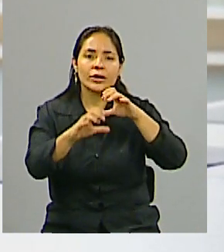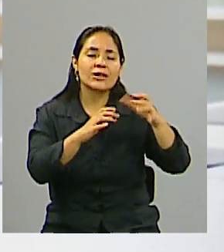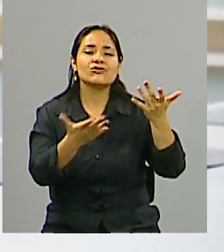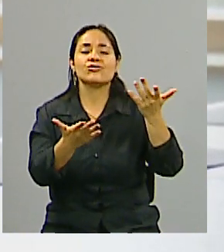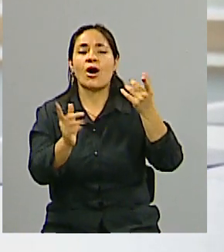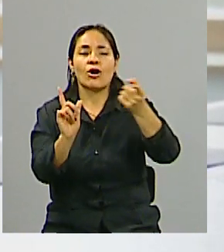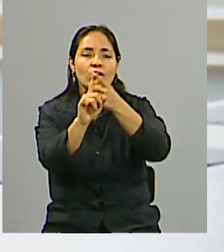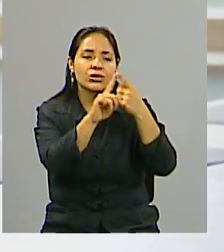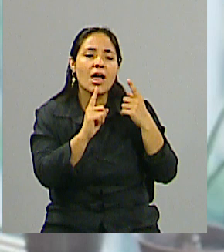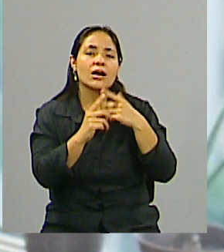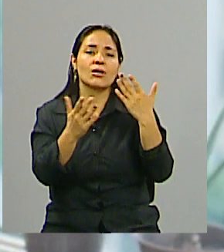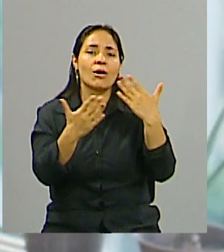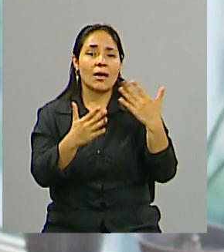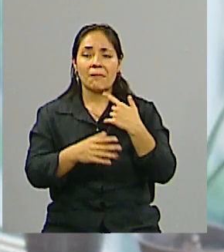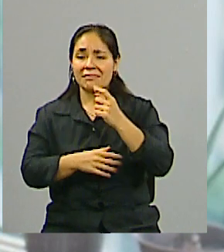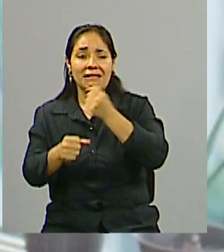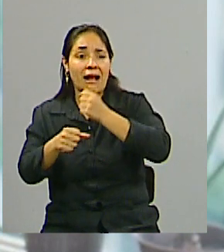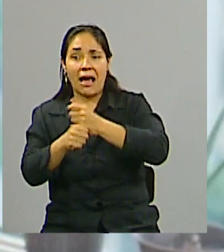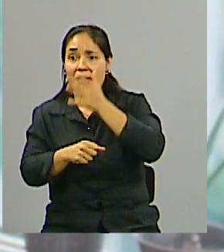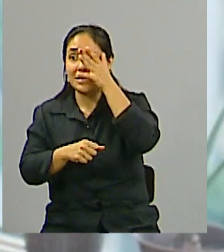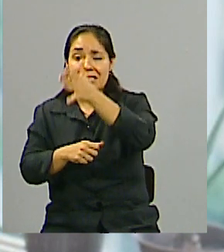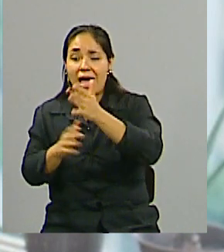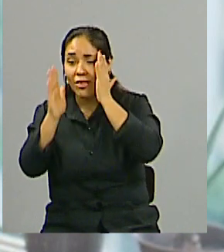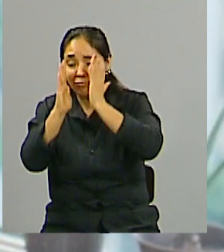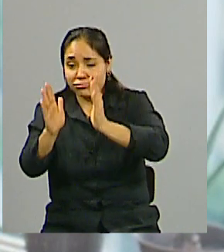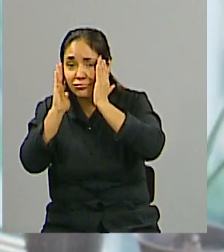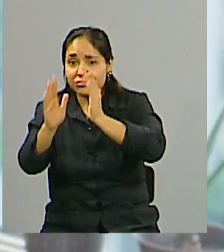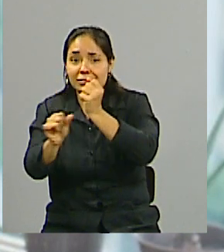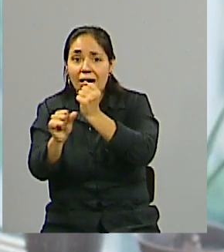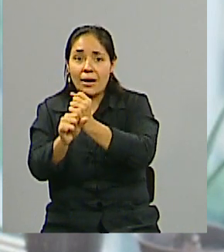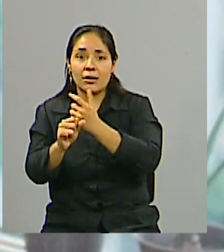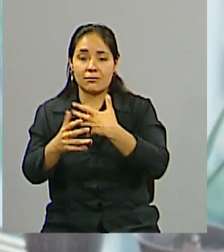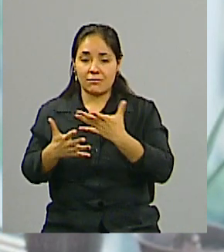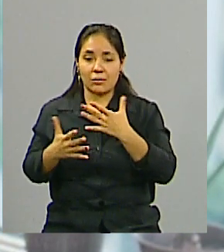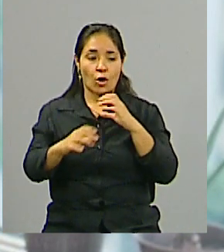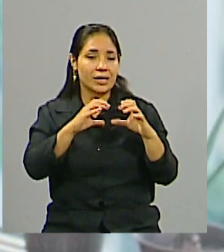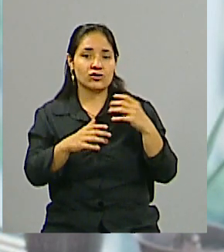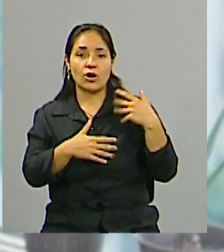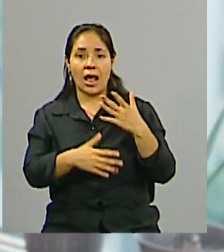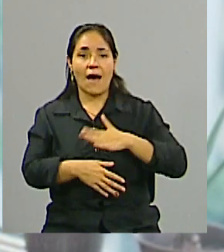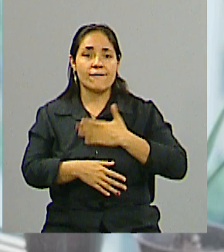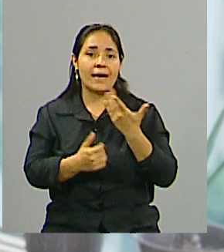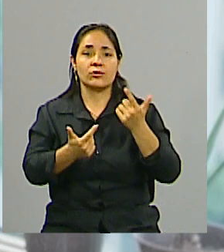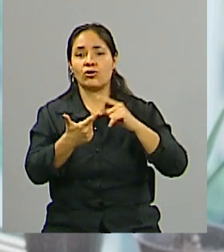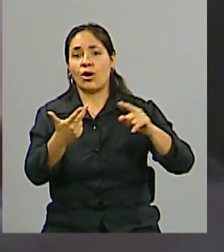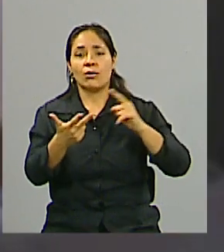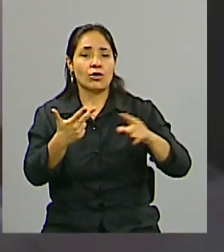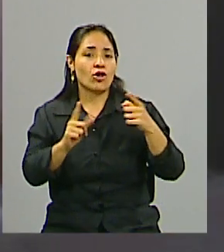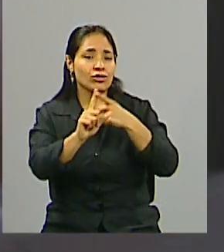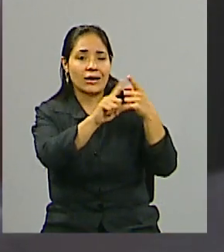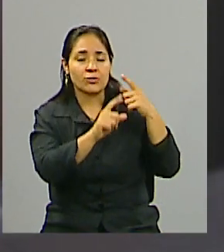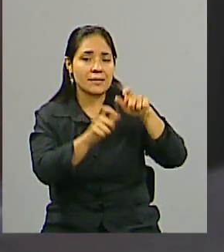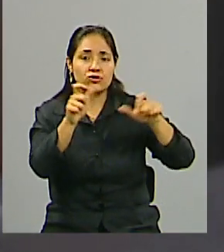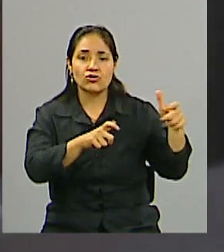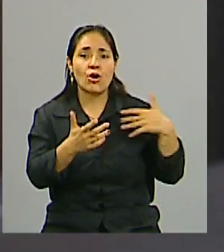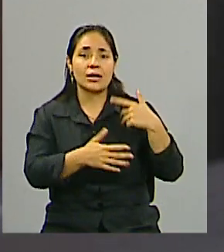por la sobrecarga laboral. Si le ponemos todo al trabajo, el afecto, la comunicación, la relación y todas nuestras